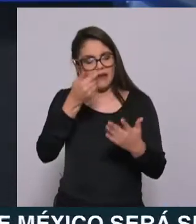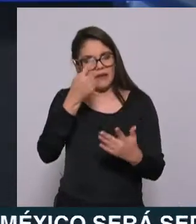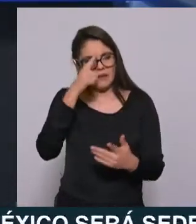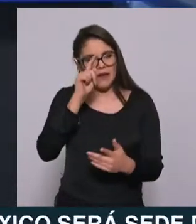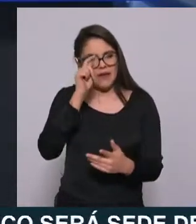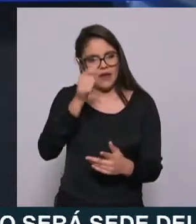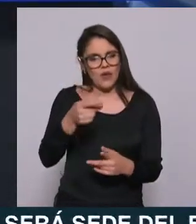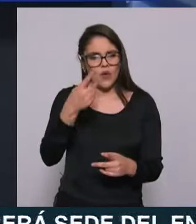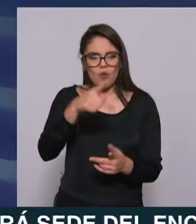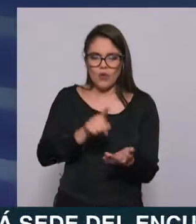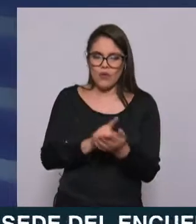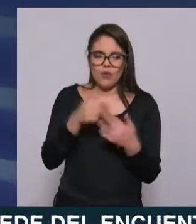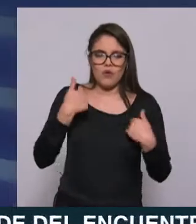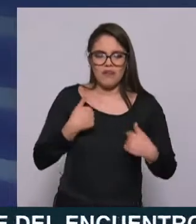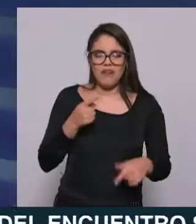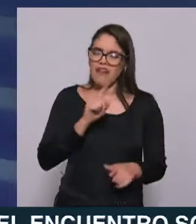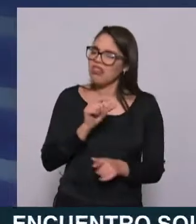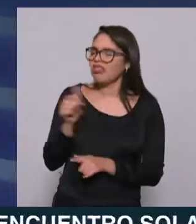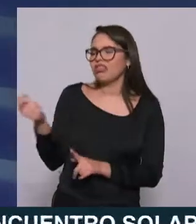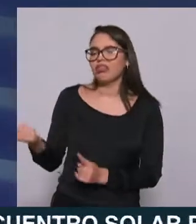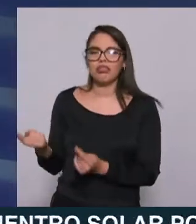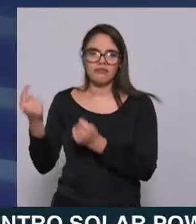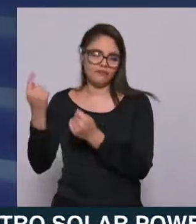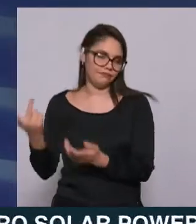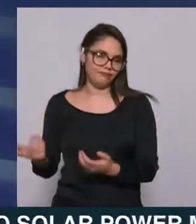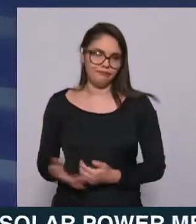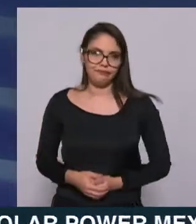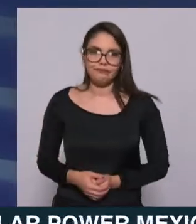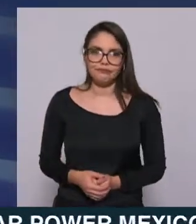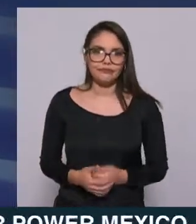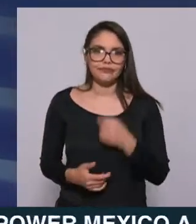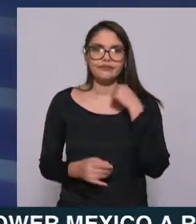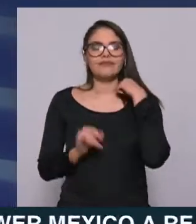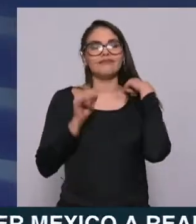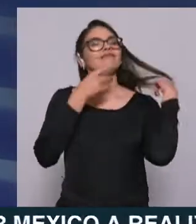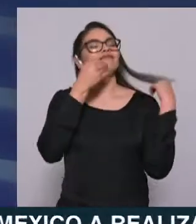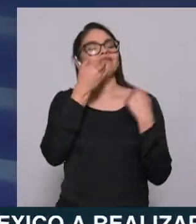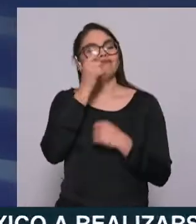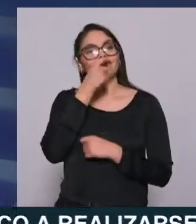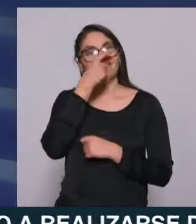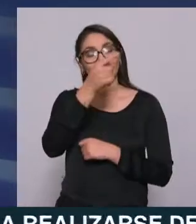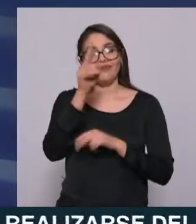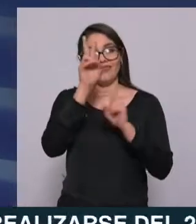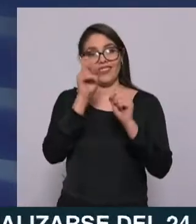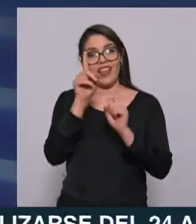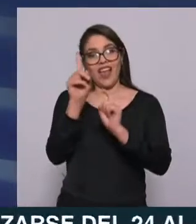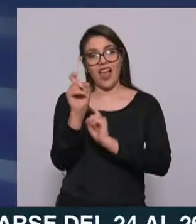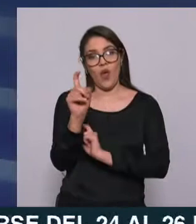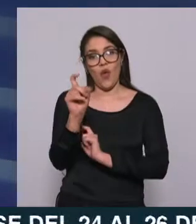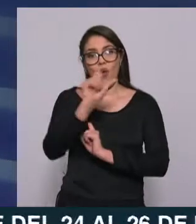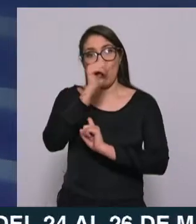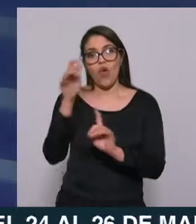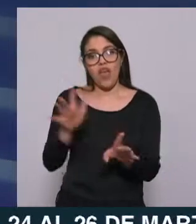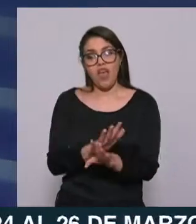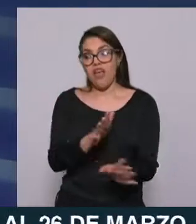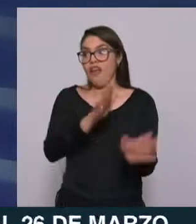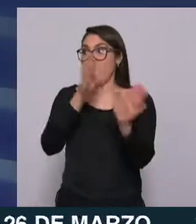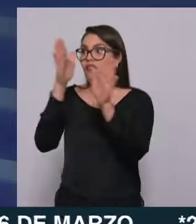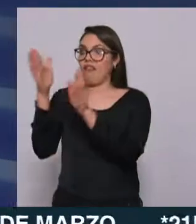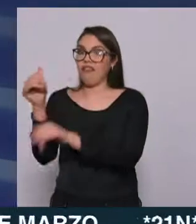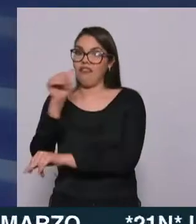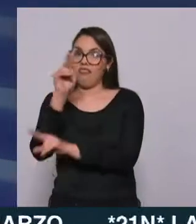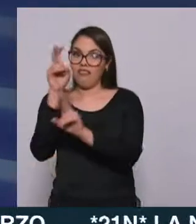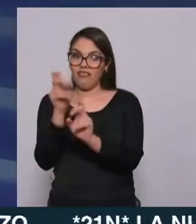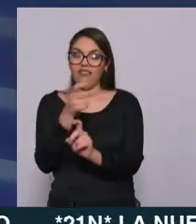a los derechos humanos? Sí, claro, como mencionas muy bien, Juan, el agua del tema lo transversaliza a otro tema que ya hablaron también